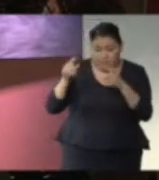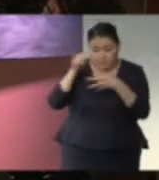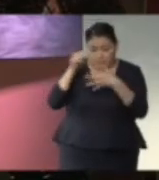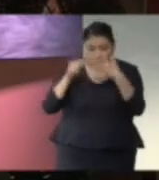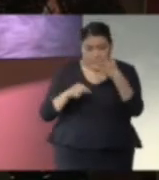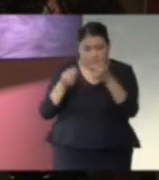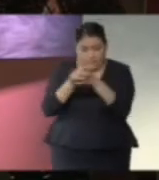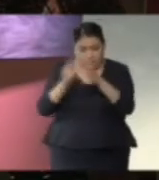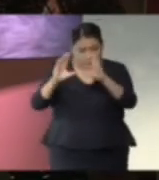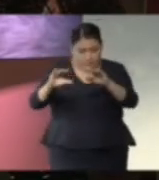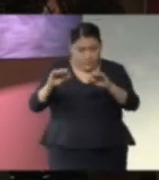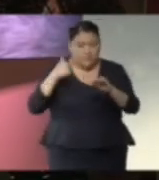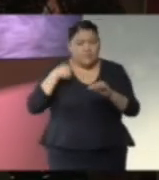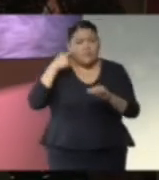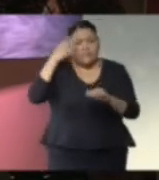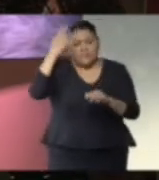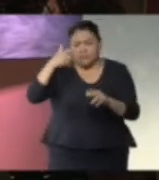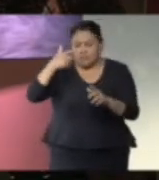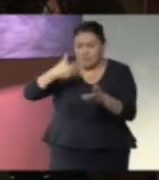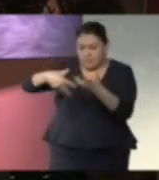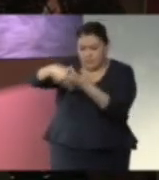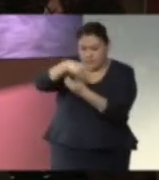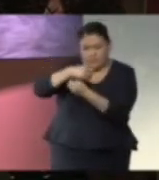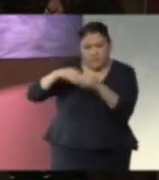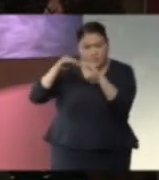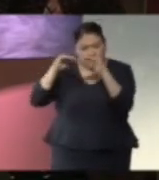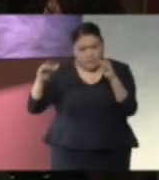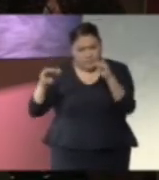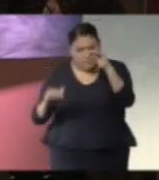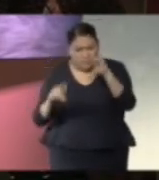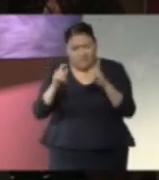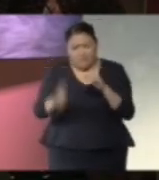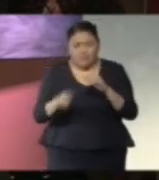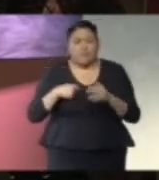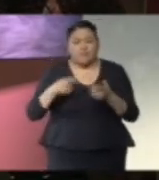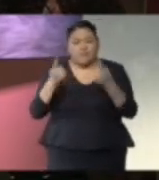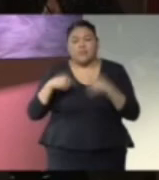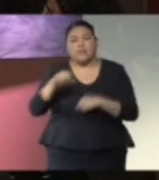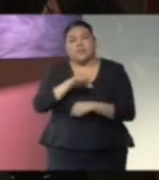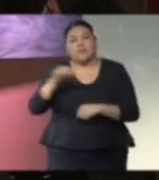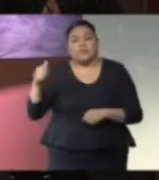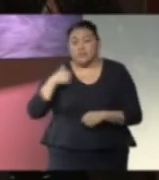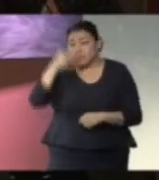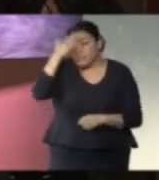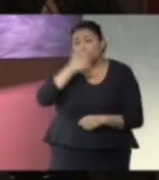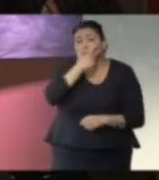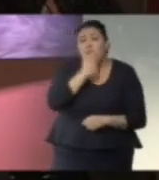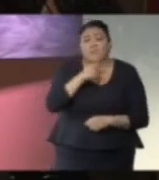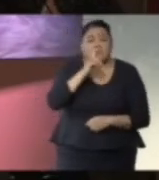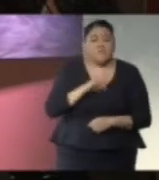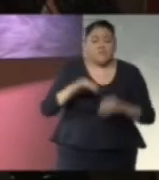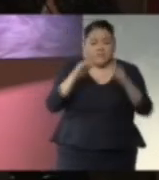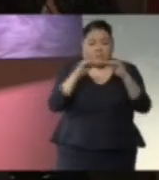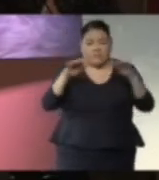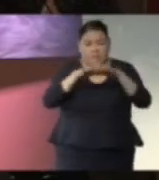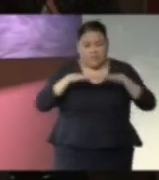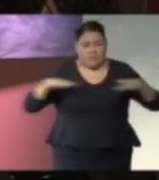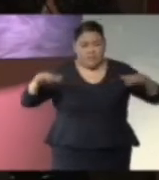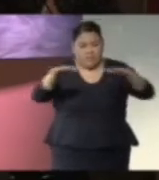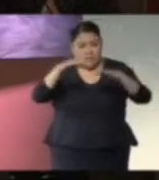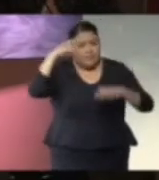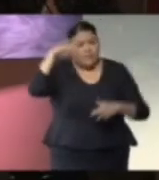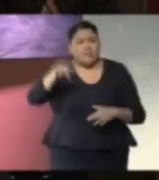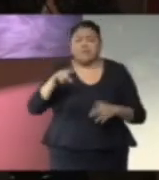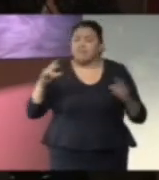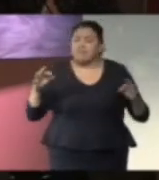desigualdades. Participa en el diseño de un sistema de indicadores para la equidad de género que permita aproximarse a las condiciones de las relaciones entre los